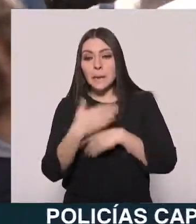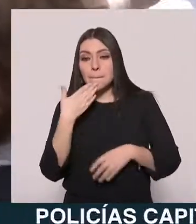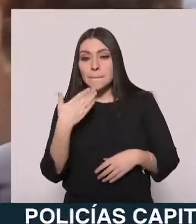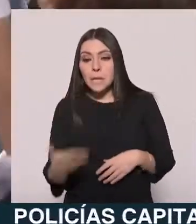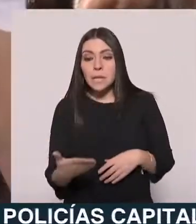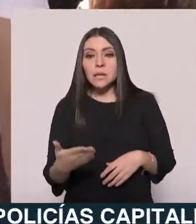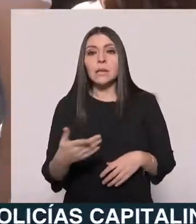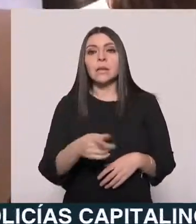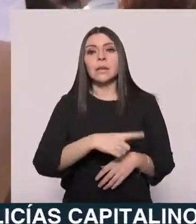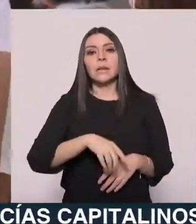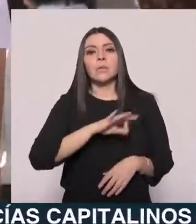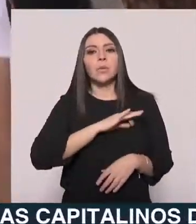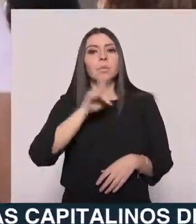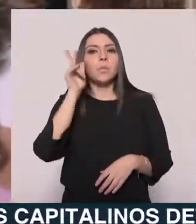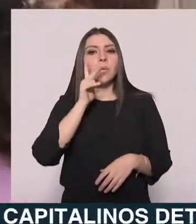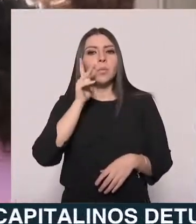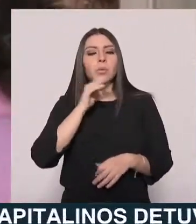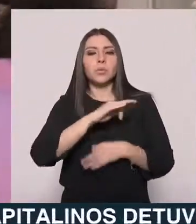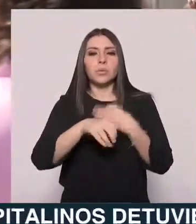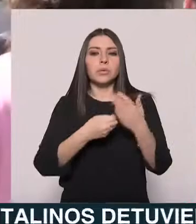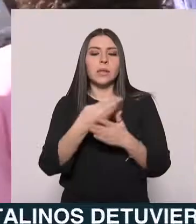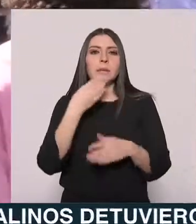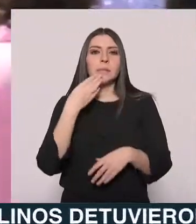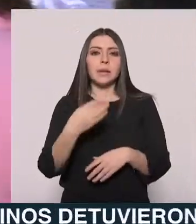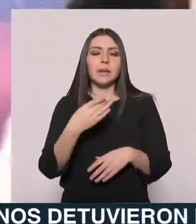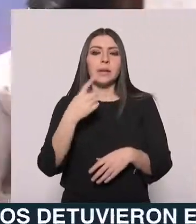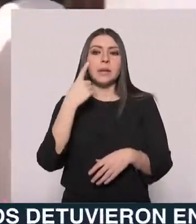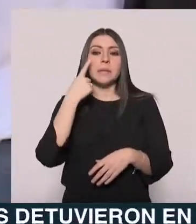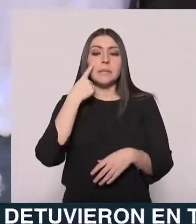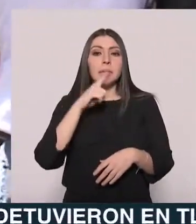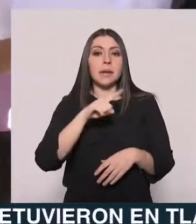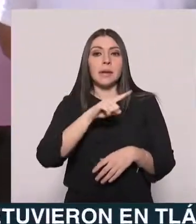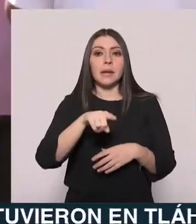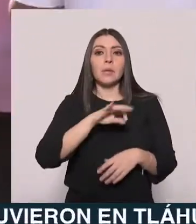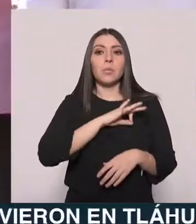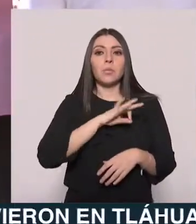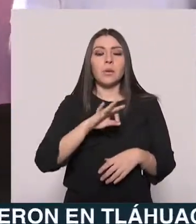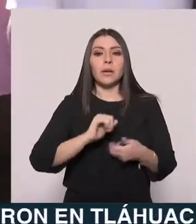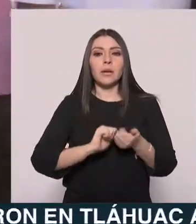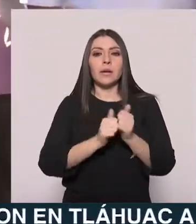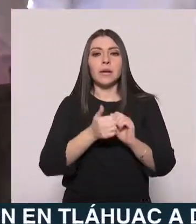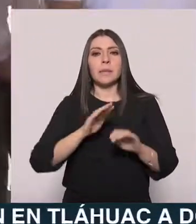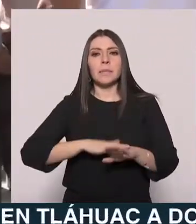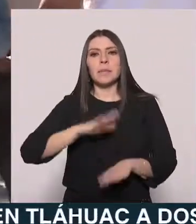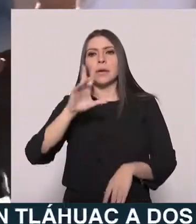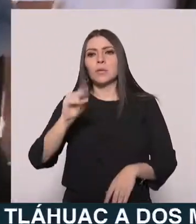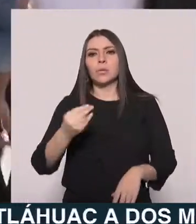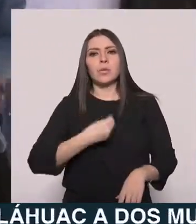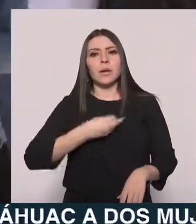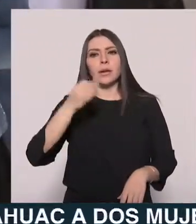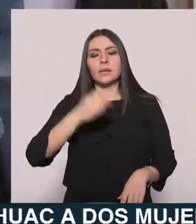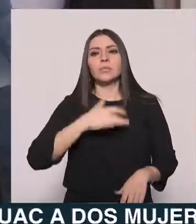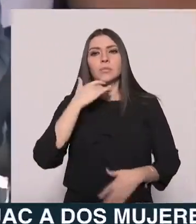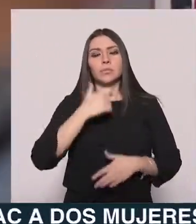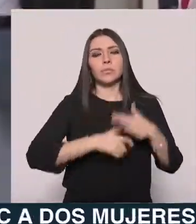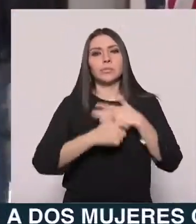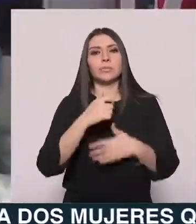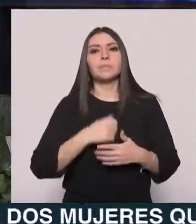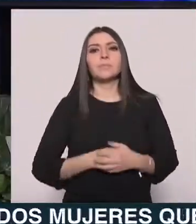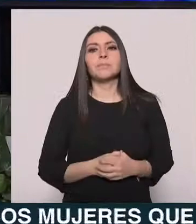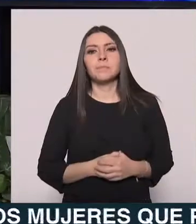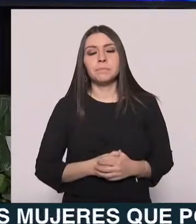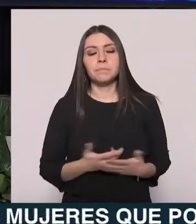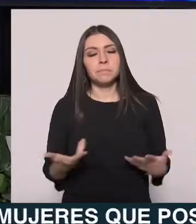corrupción, intentemos hacer las cosas bien para que en el agregado haya mayor intolerancia para la corrupción. Bueno,